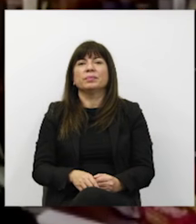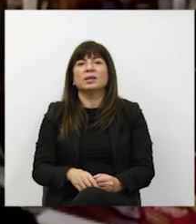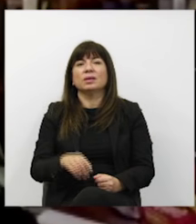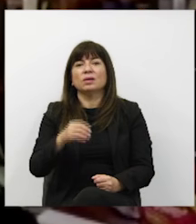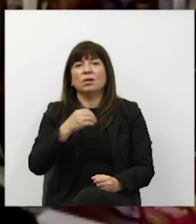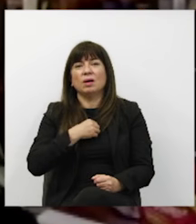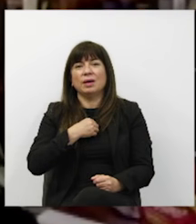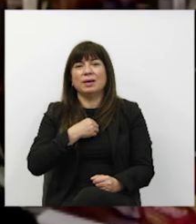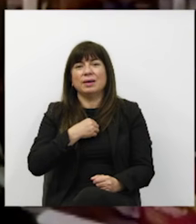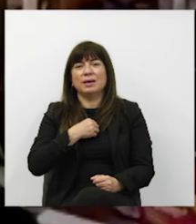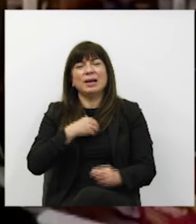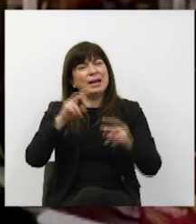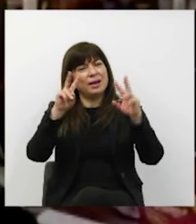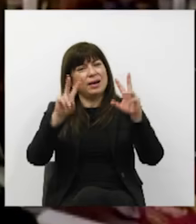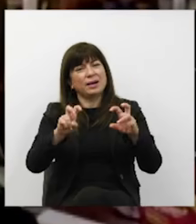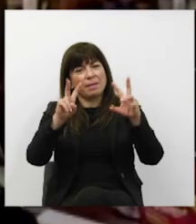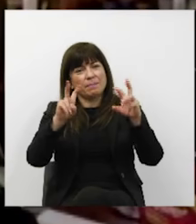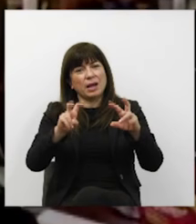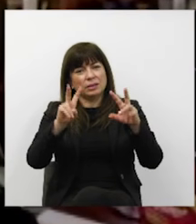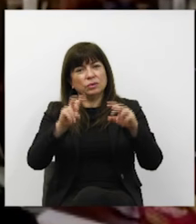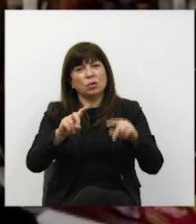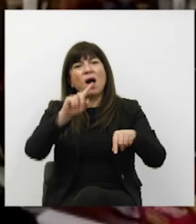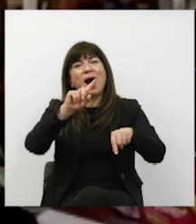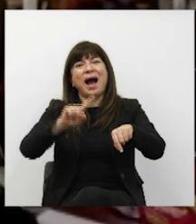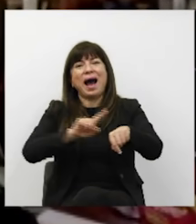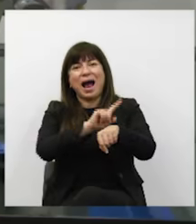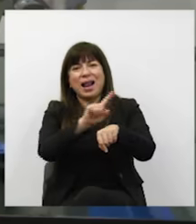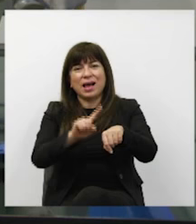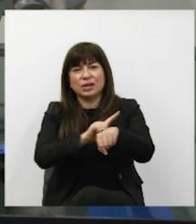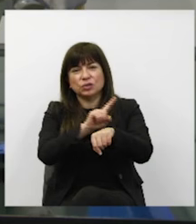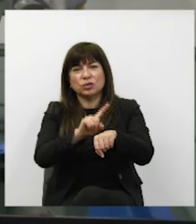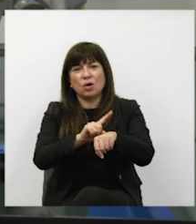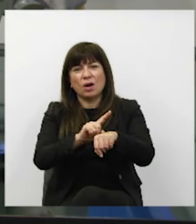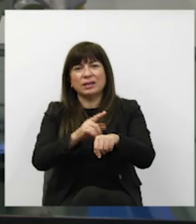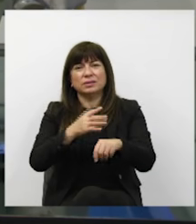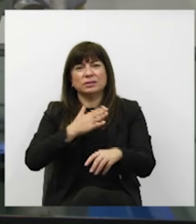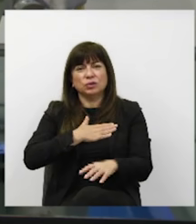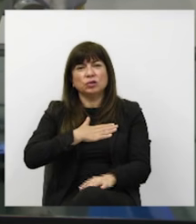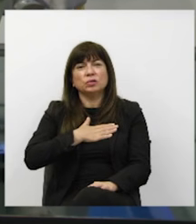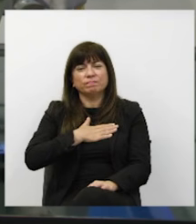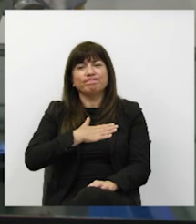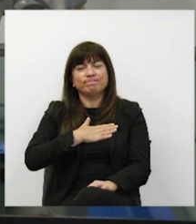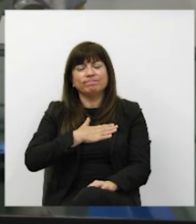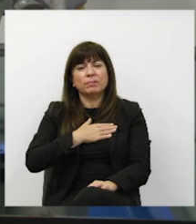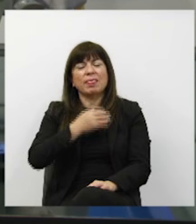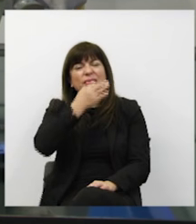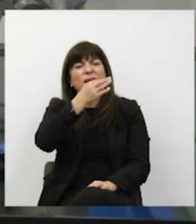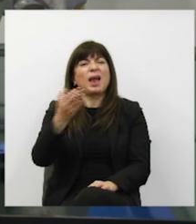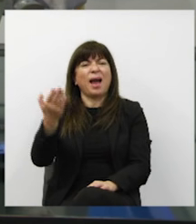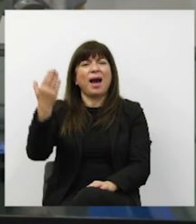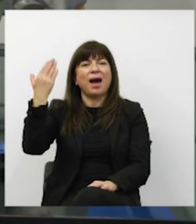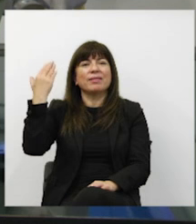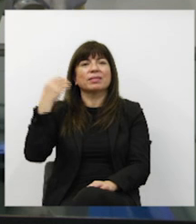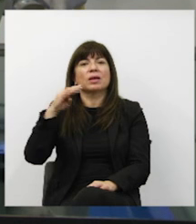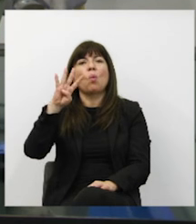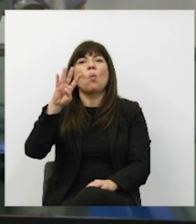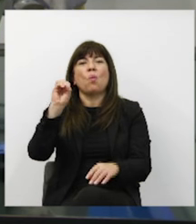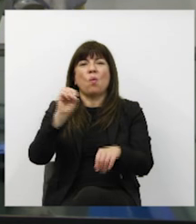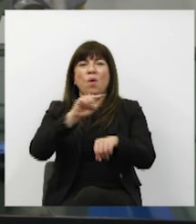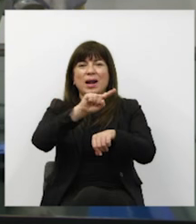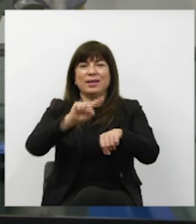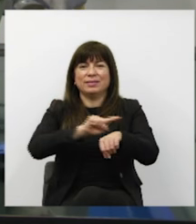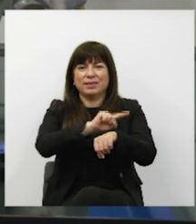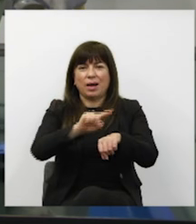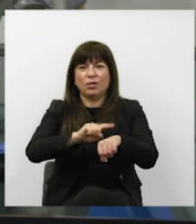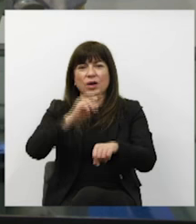No, y con respecto a las horas, no sé si ustedes recuerdan, yo fui una de las primeras personas que planteó lo de las 40 horas hace mucho tiempo en Chile,